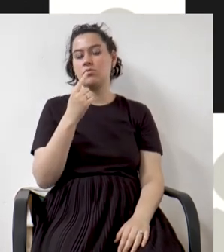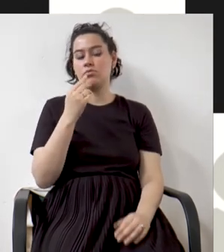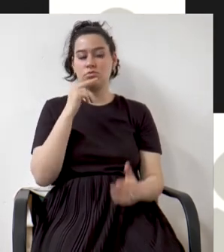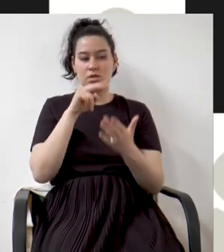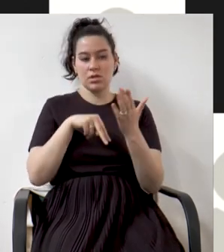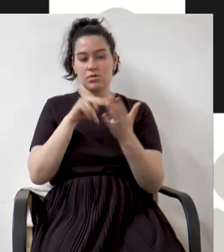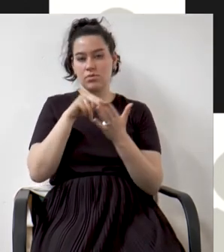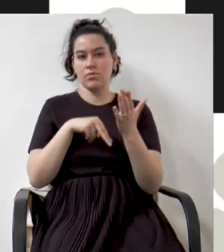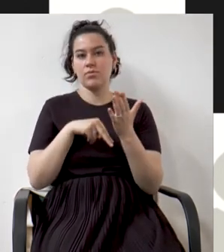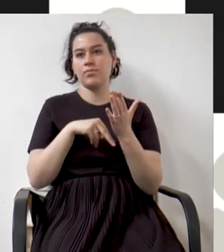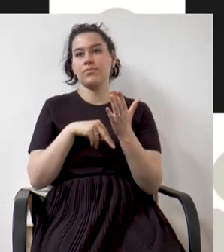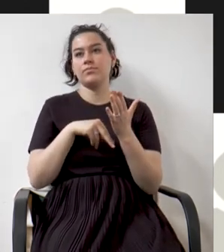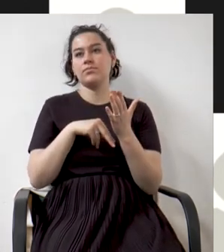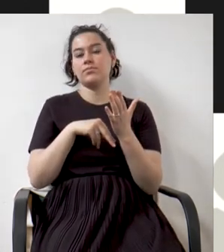leyendo.